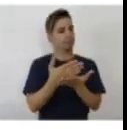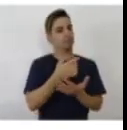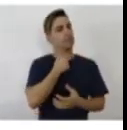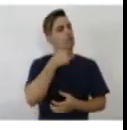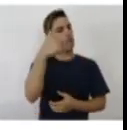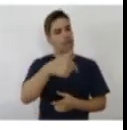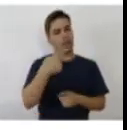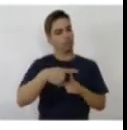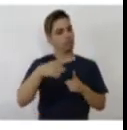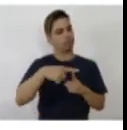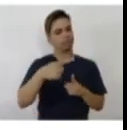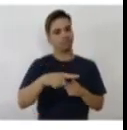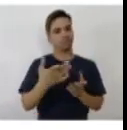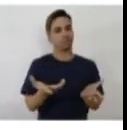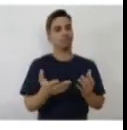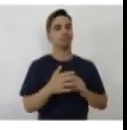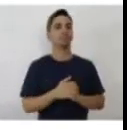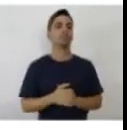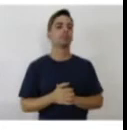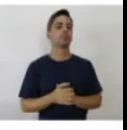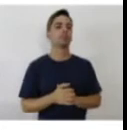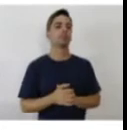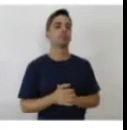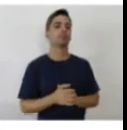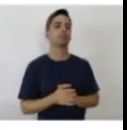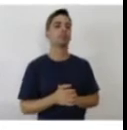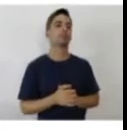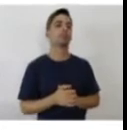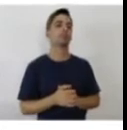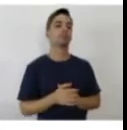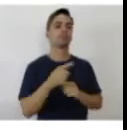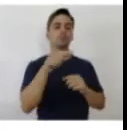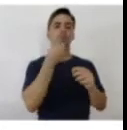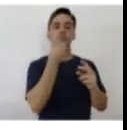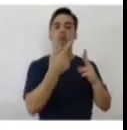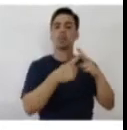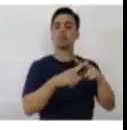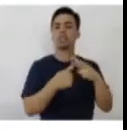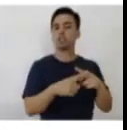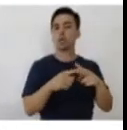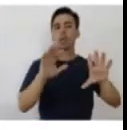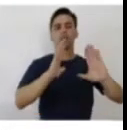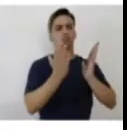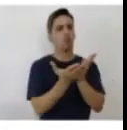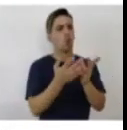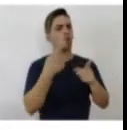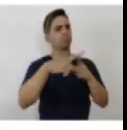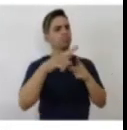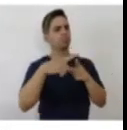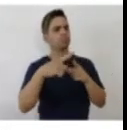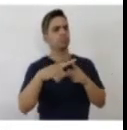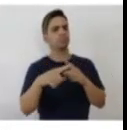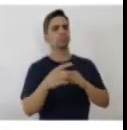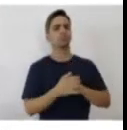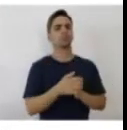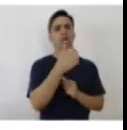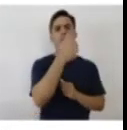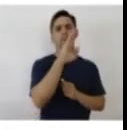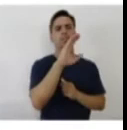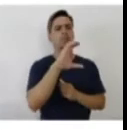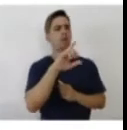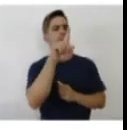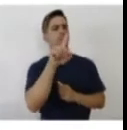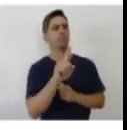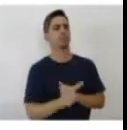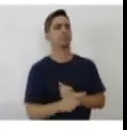estudiar los ejemplos que allí se presentan, principalmente el ejemplo 2, y resolver los ejercicios, los incisos